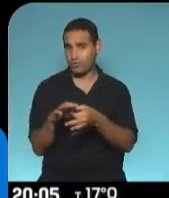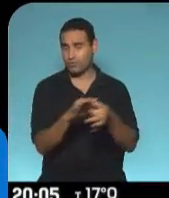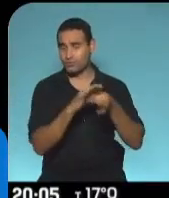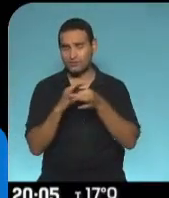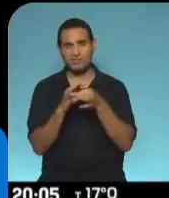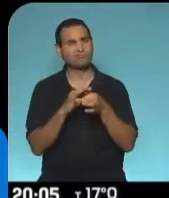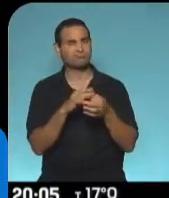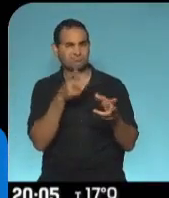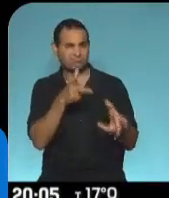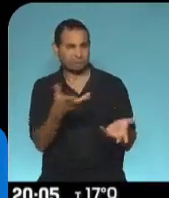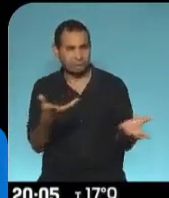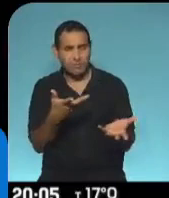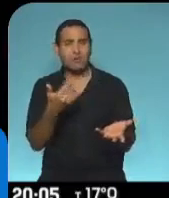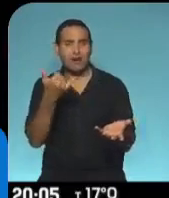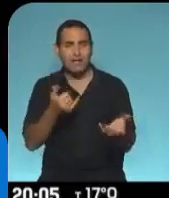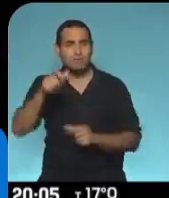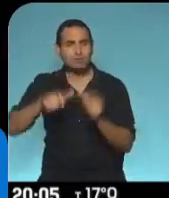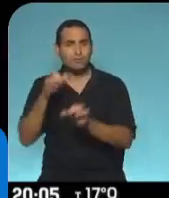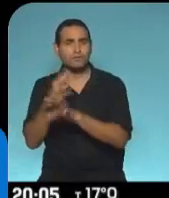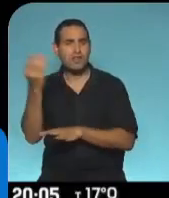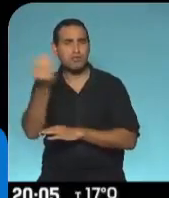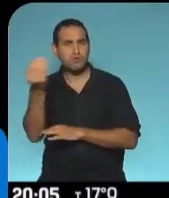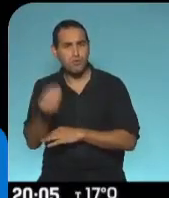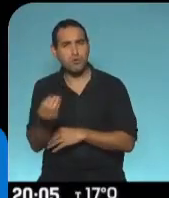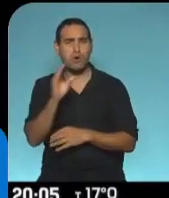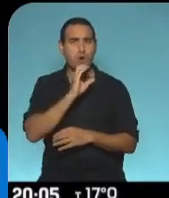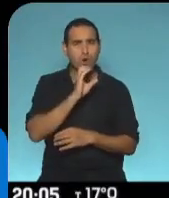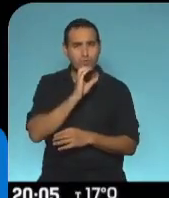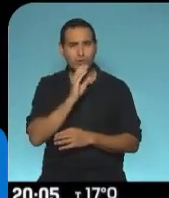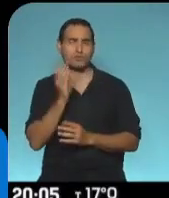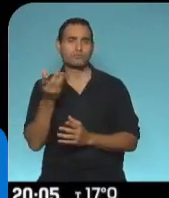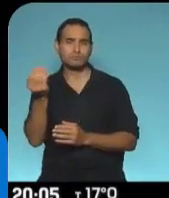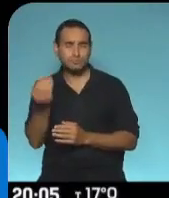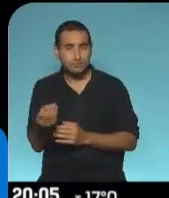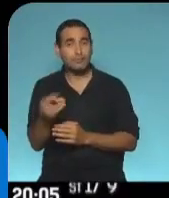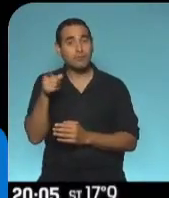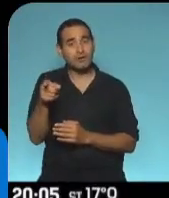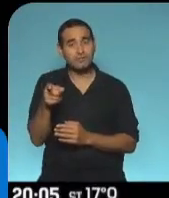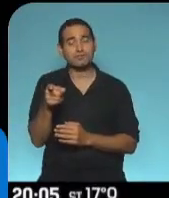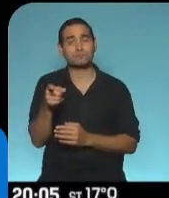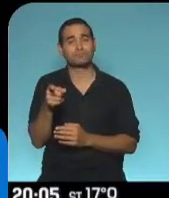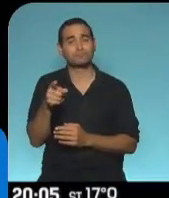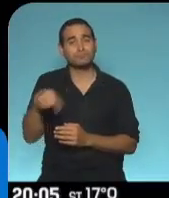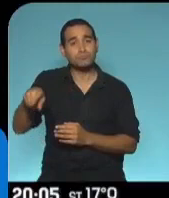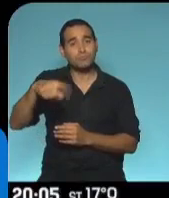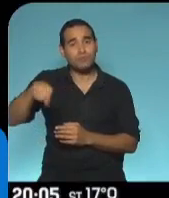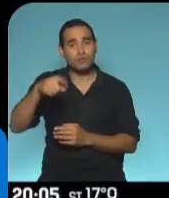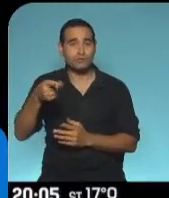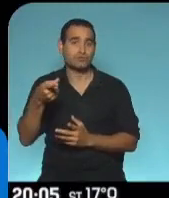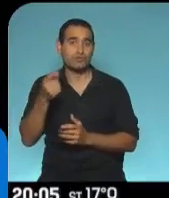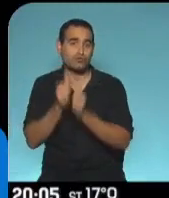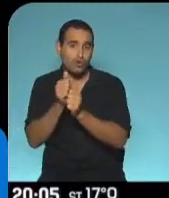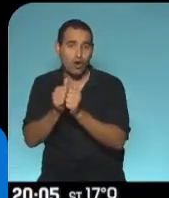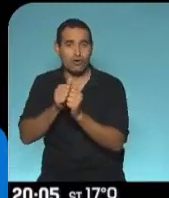indicó en relación a la cantidad de dibujantes, humoristas, ilustradores, que a través justamente de sus